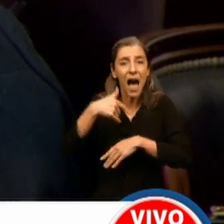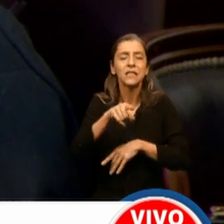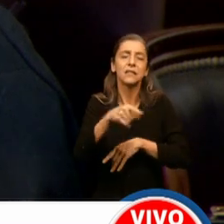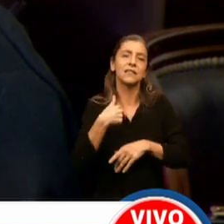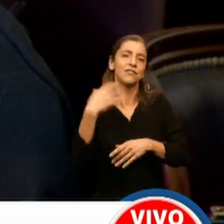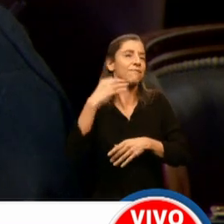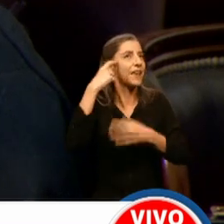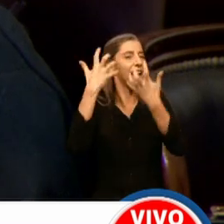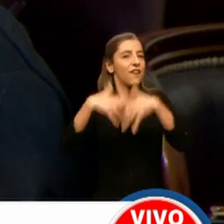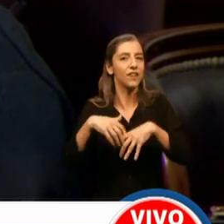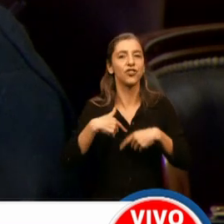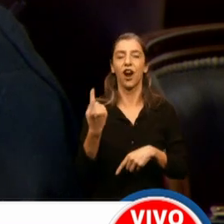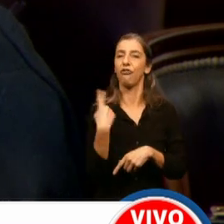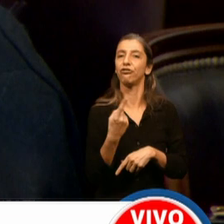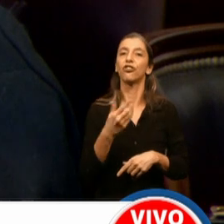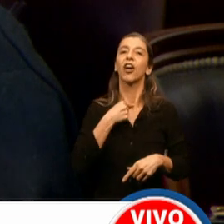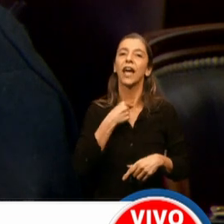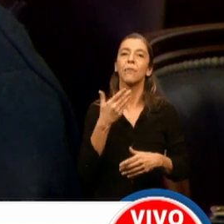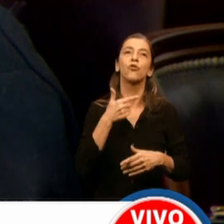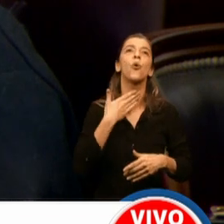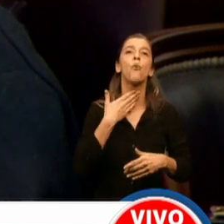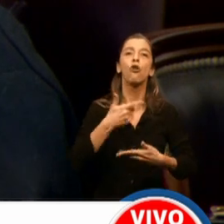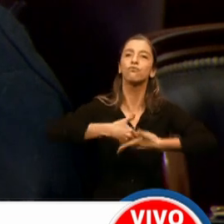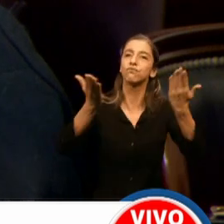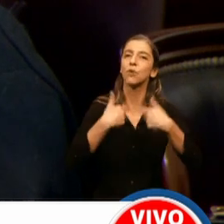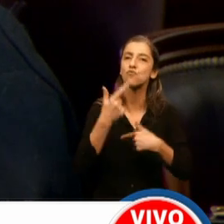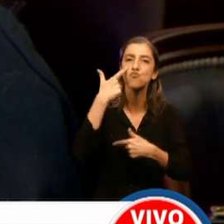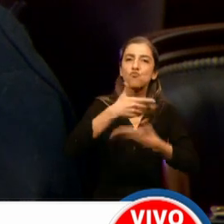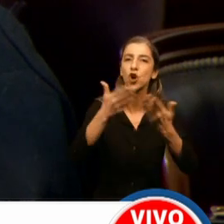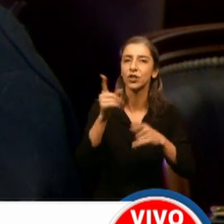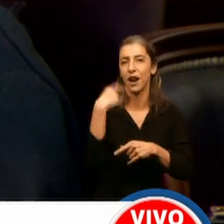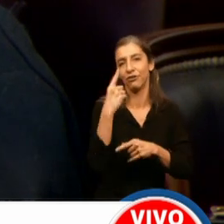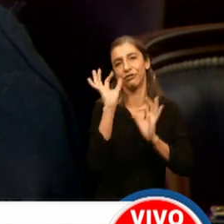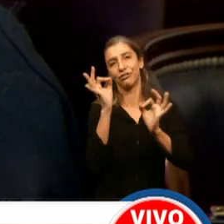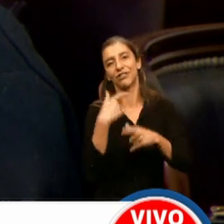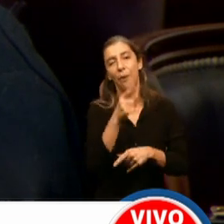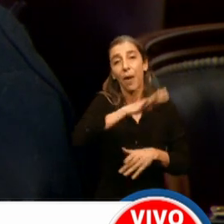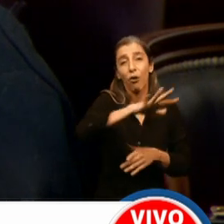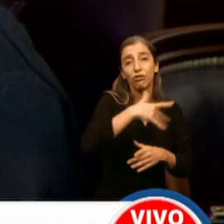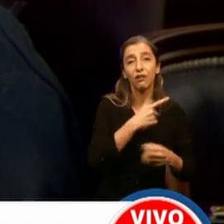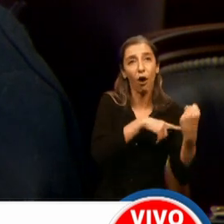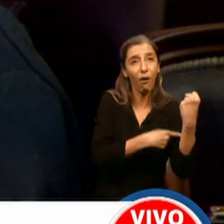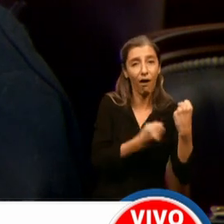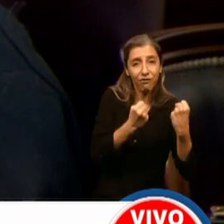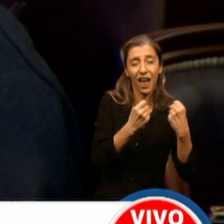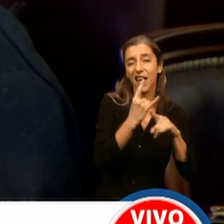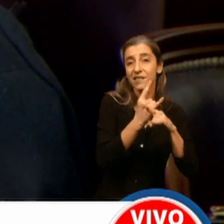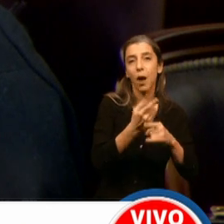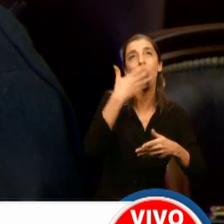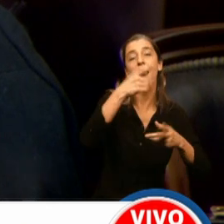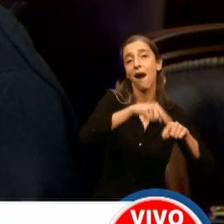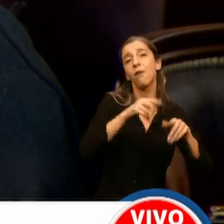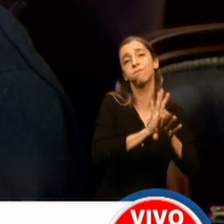hablar a tener una voz pública ya sabemos qué pasa cuando la palabra pública la tienen arrugada a los sectores del poder se forma una sociedad